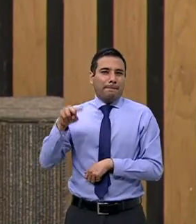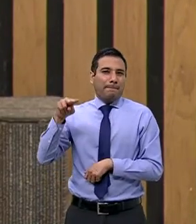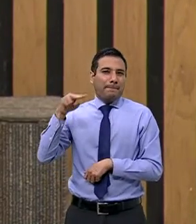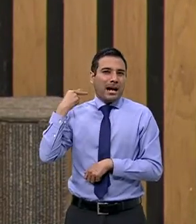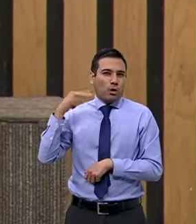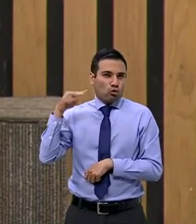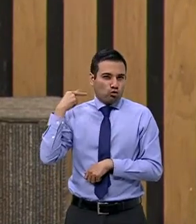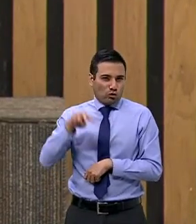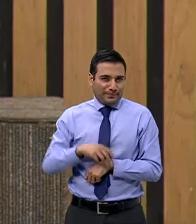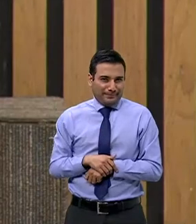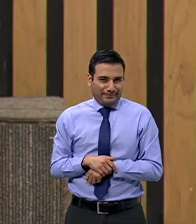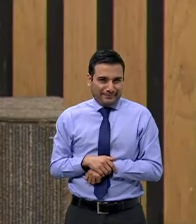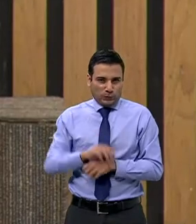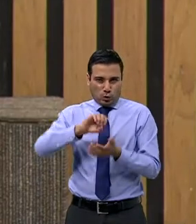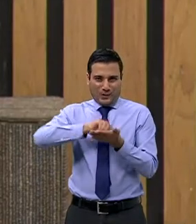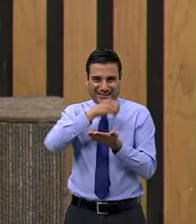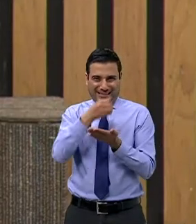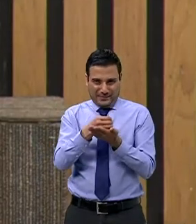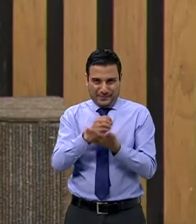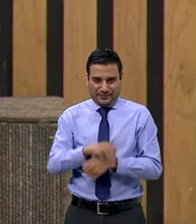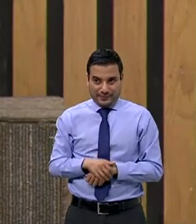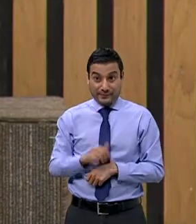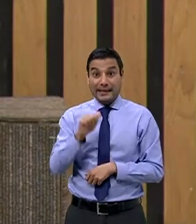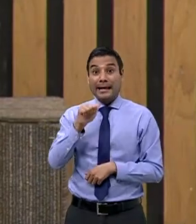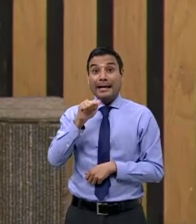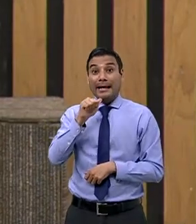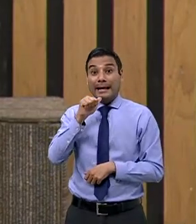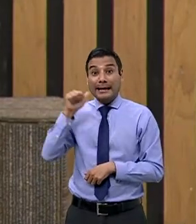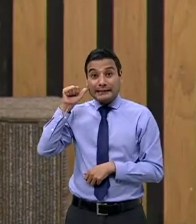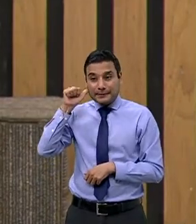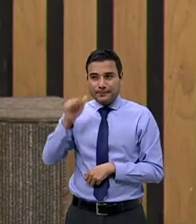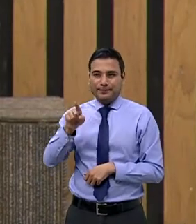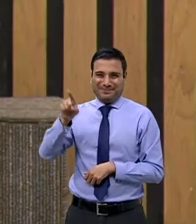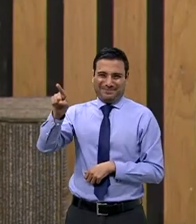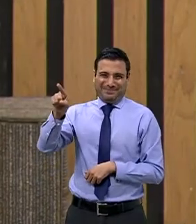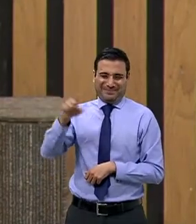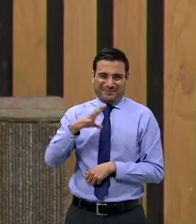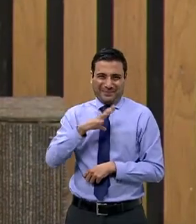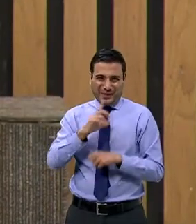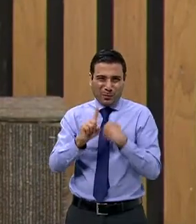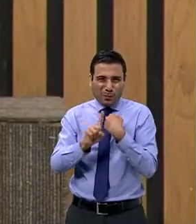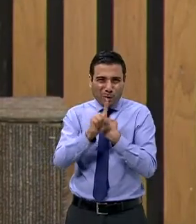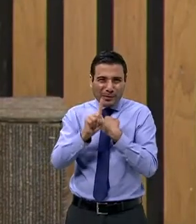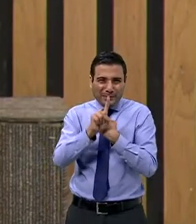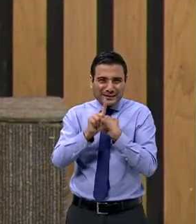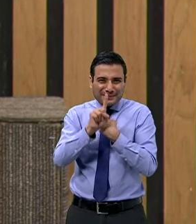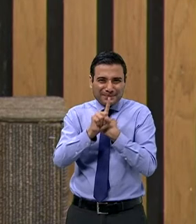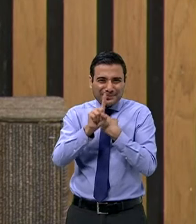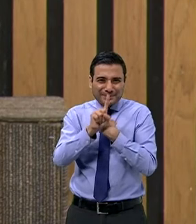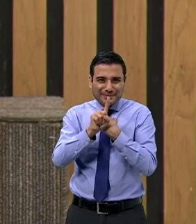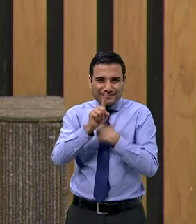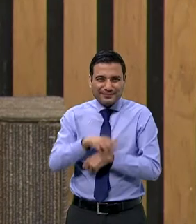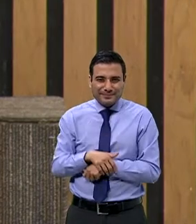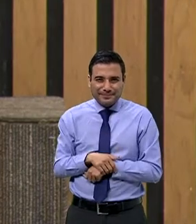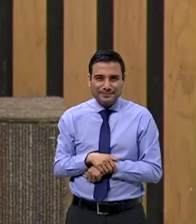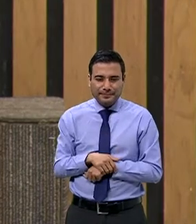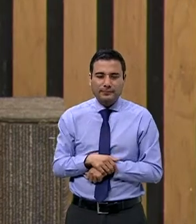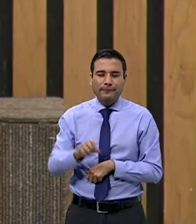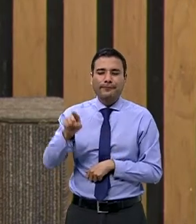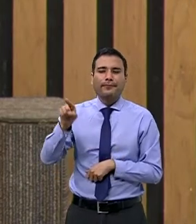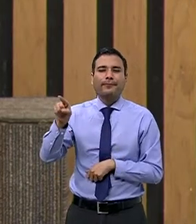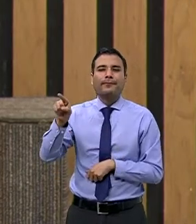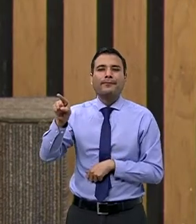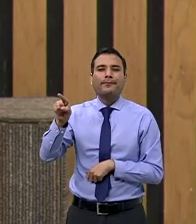donde el día de ayer se denunció precisamente el llenado de